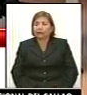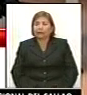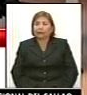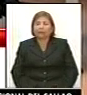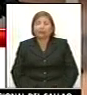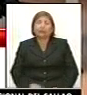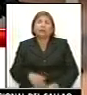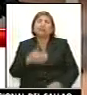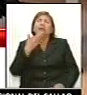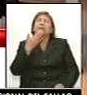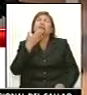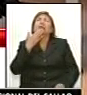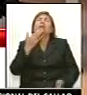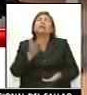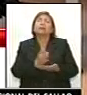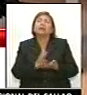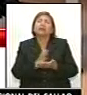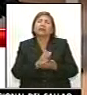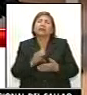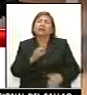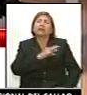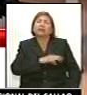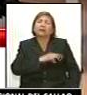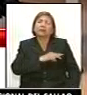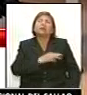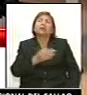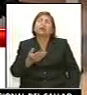¿Quiénes participaban en estas misiones?